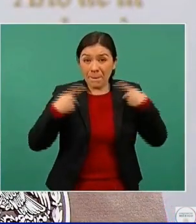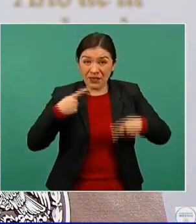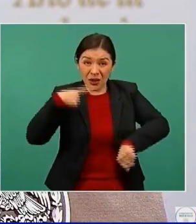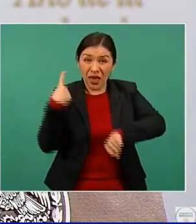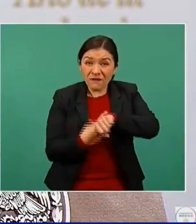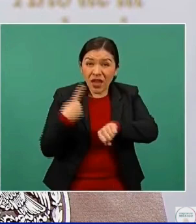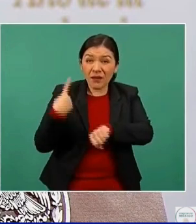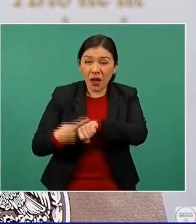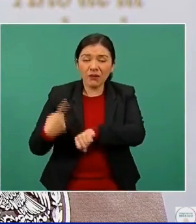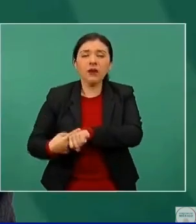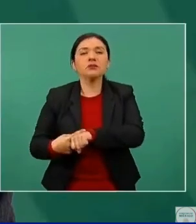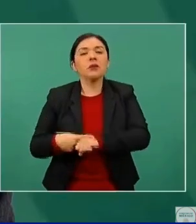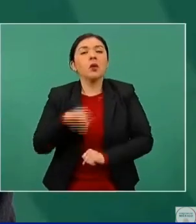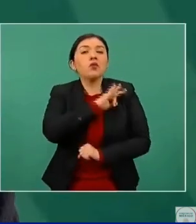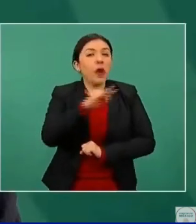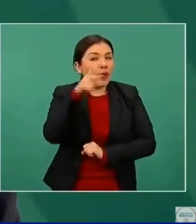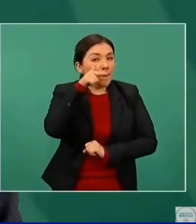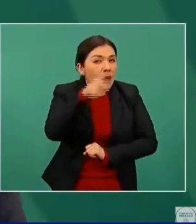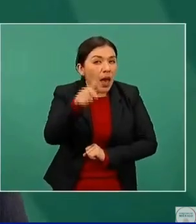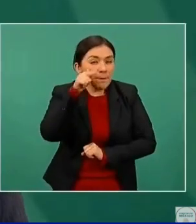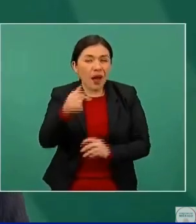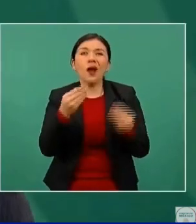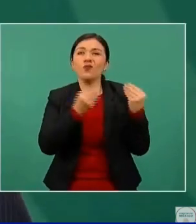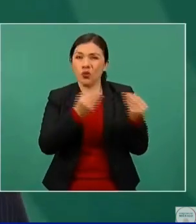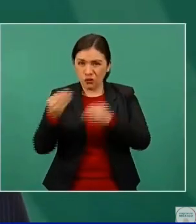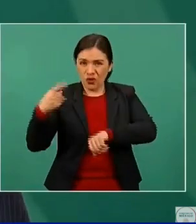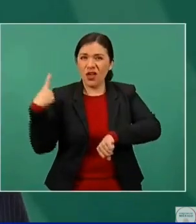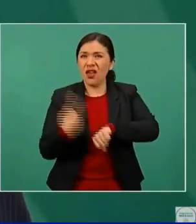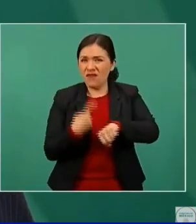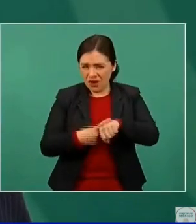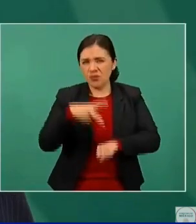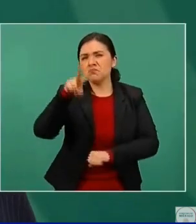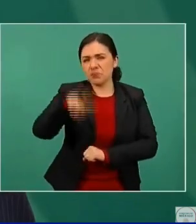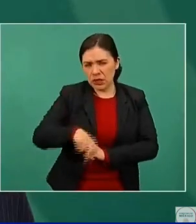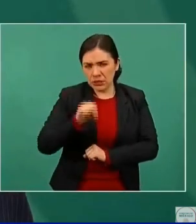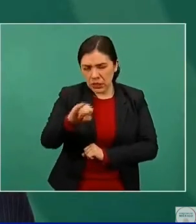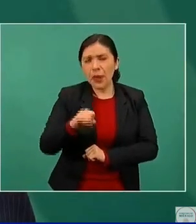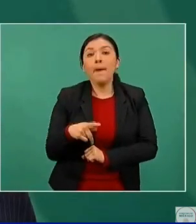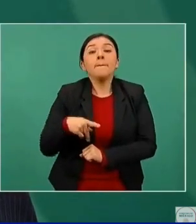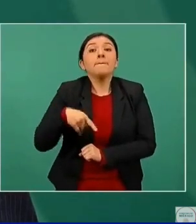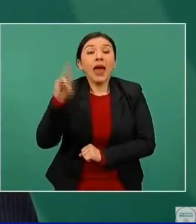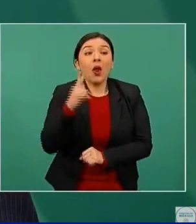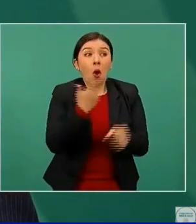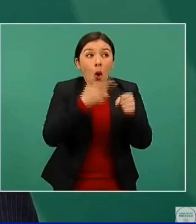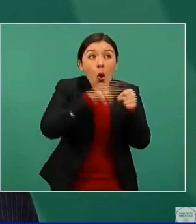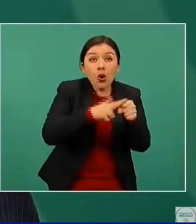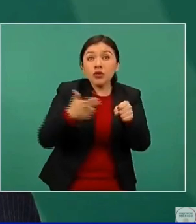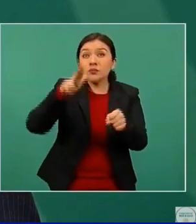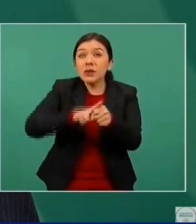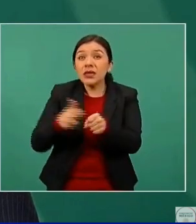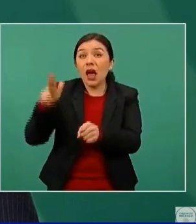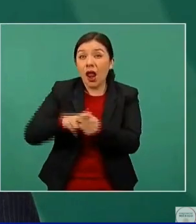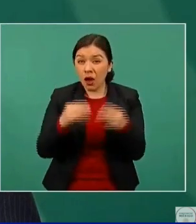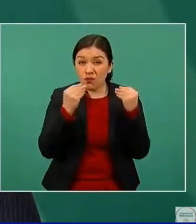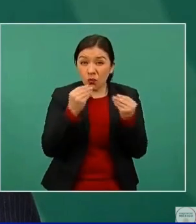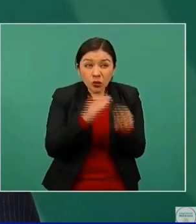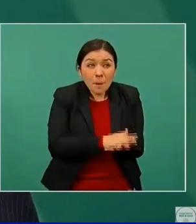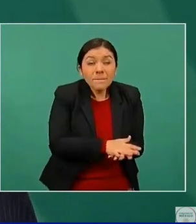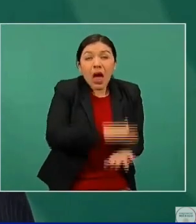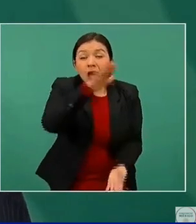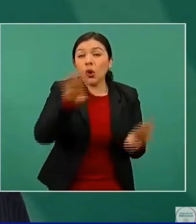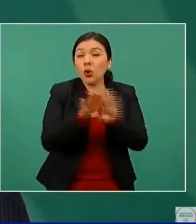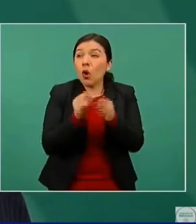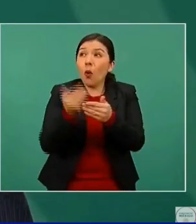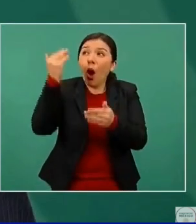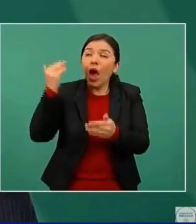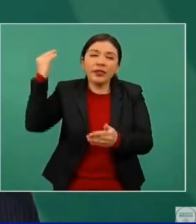ver una gran cantidad de casos, pero una proporción mucho menor de hospitalizaciones de lo que hemos tenido en las